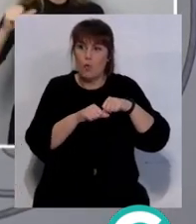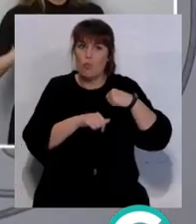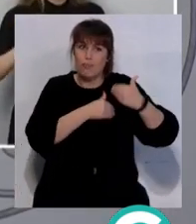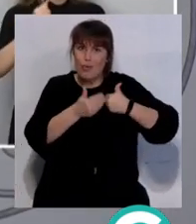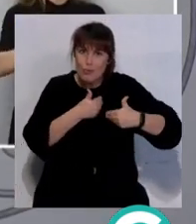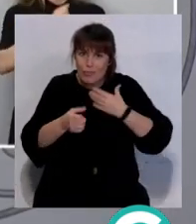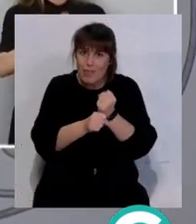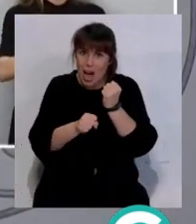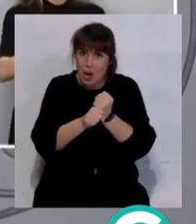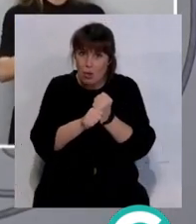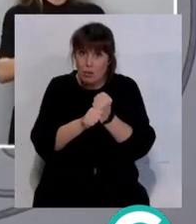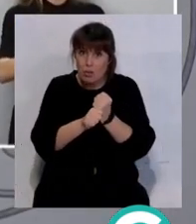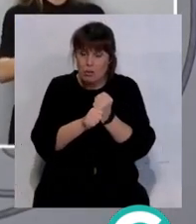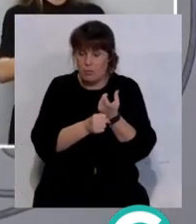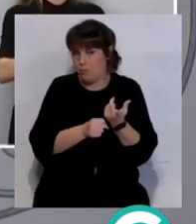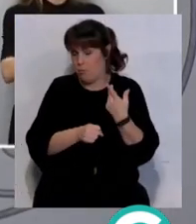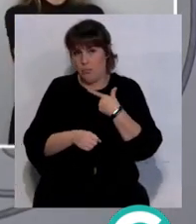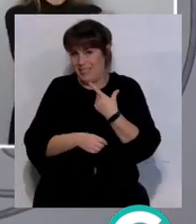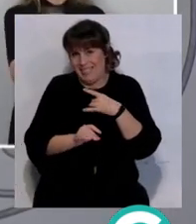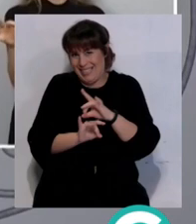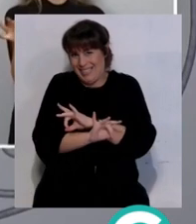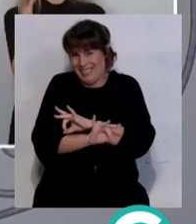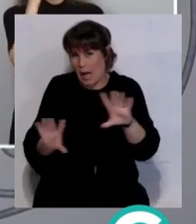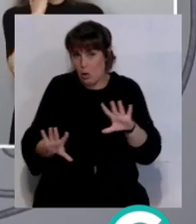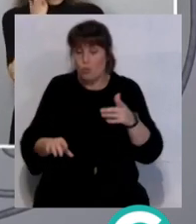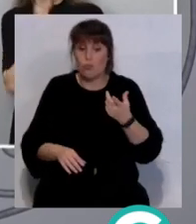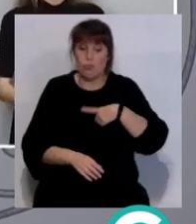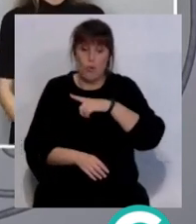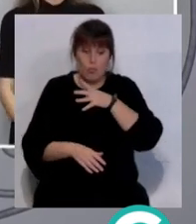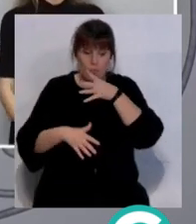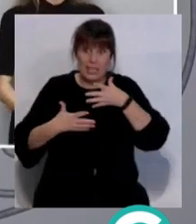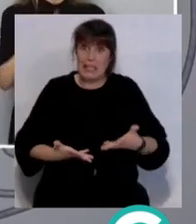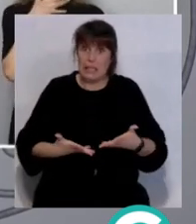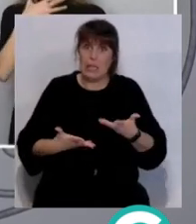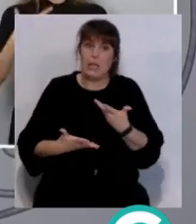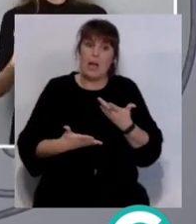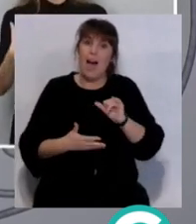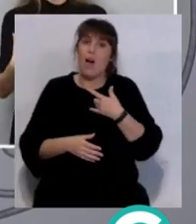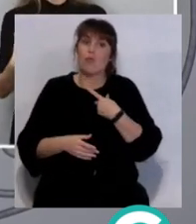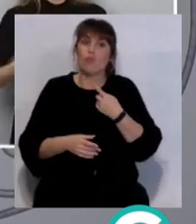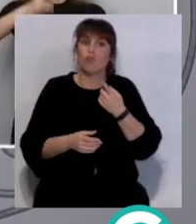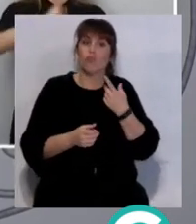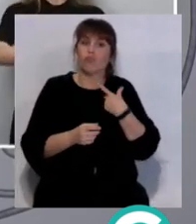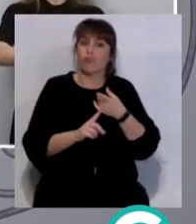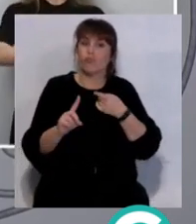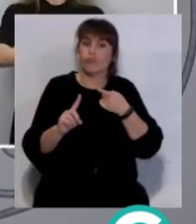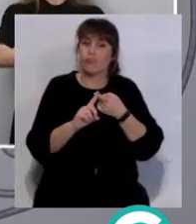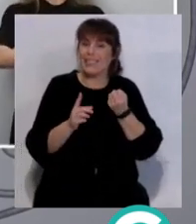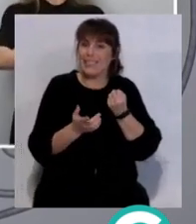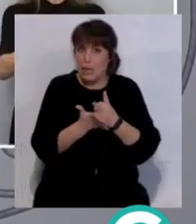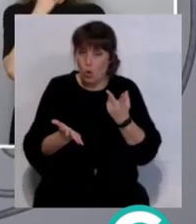un trabajo fuera de toda discusión. Estamos ahora en estos momentos frente a un desafío y si hay